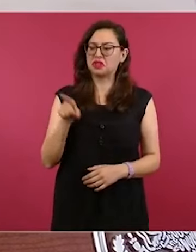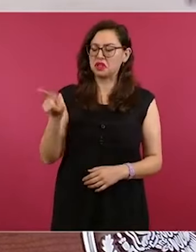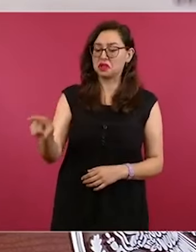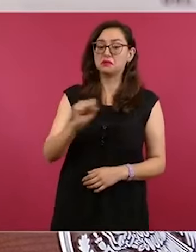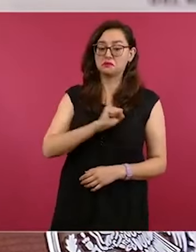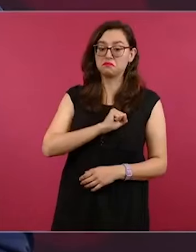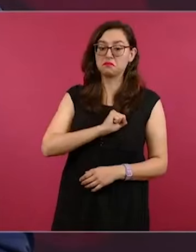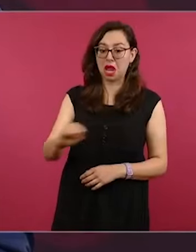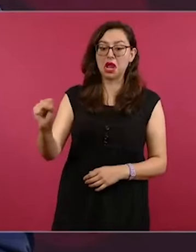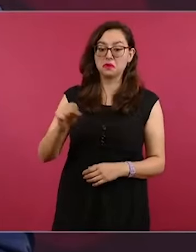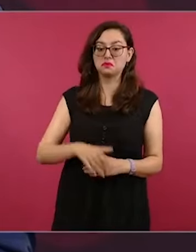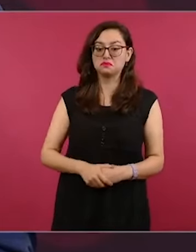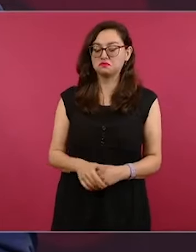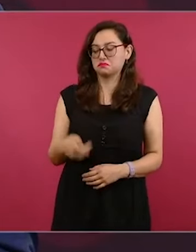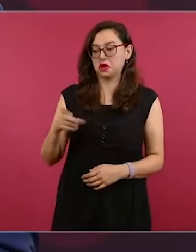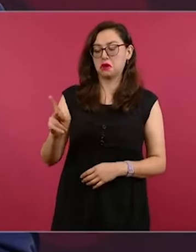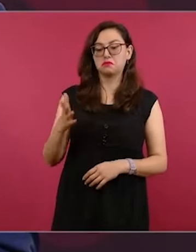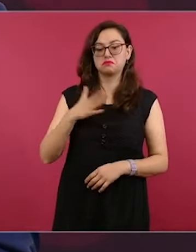tal por cual.